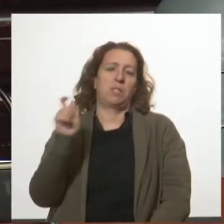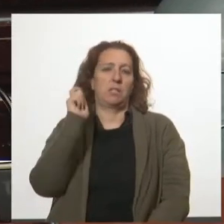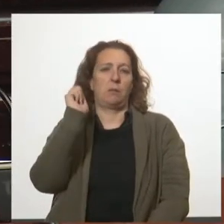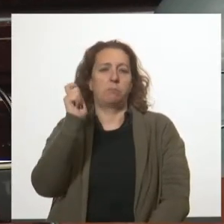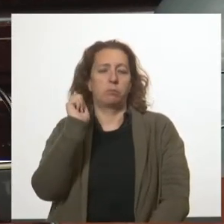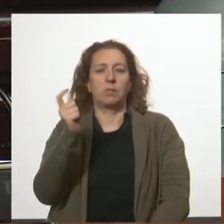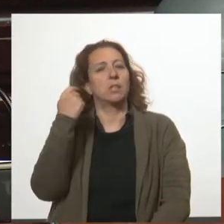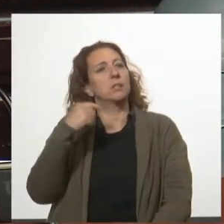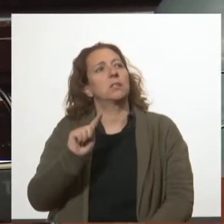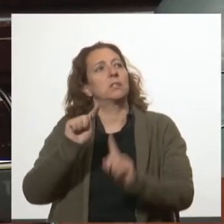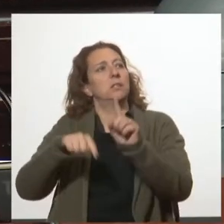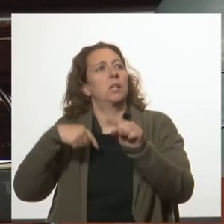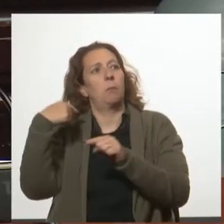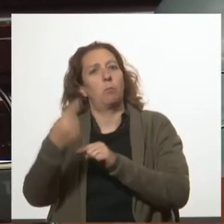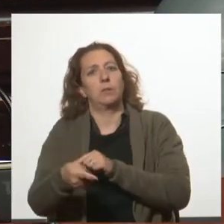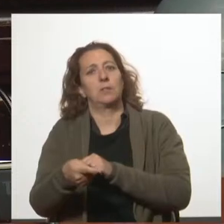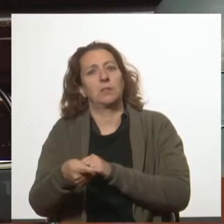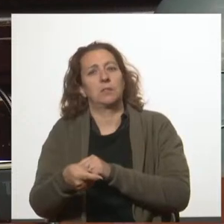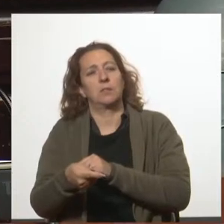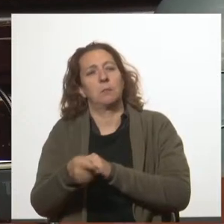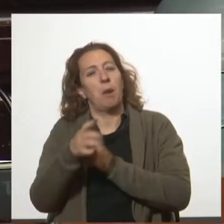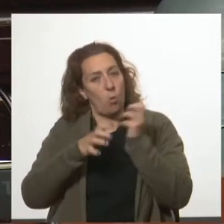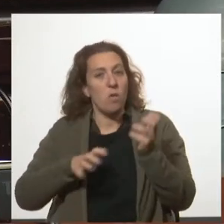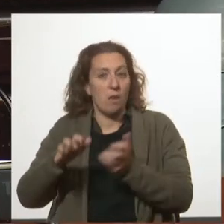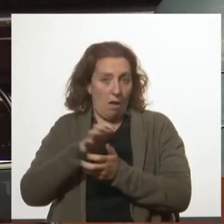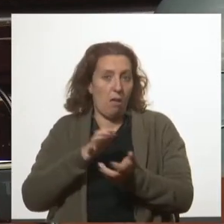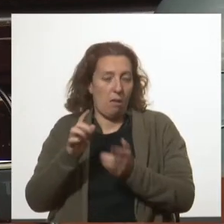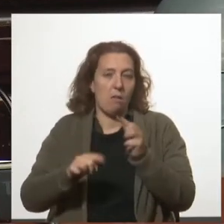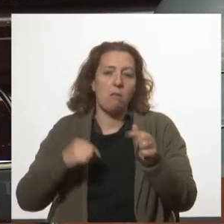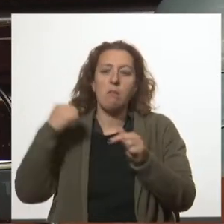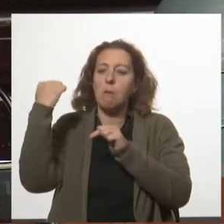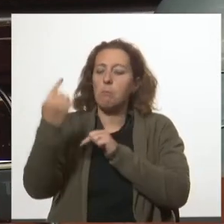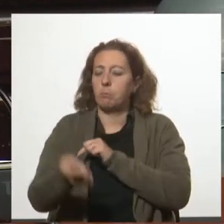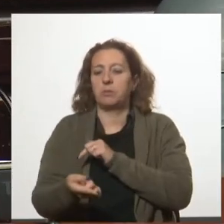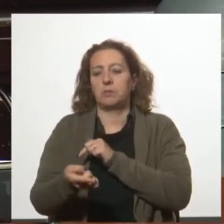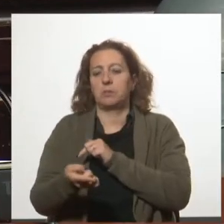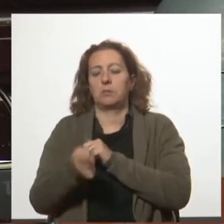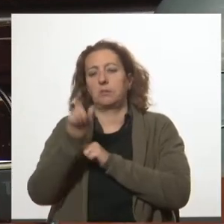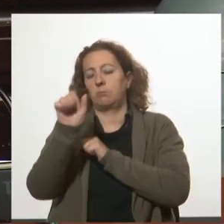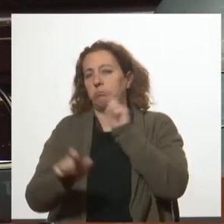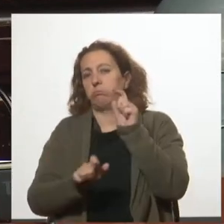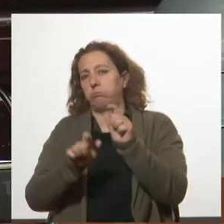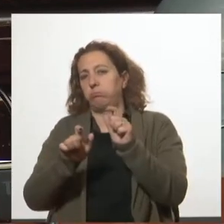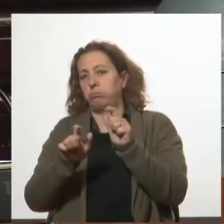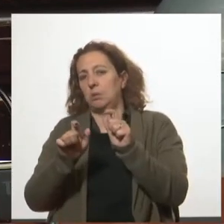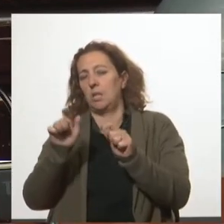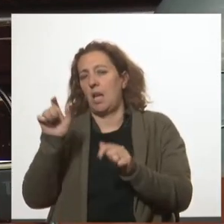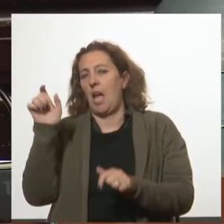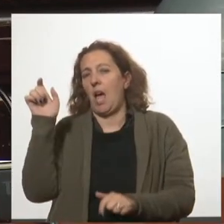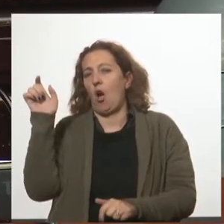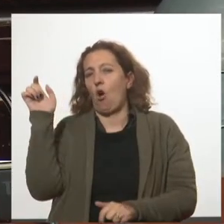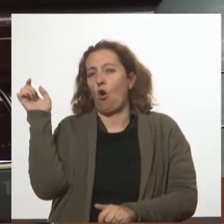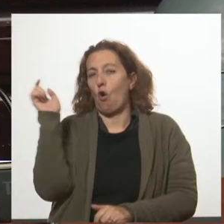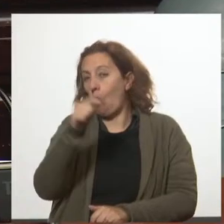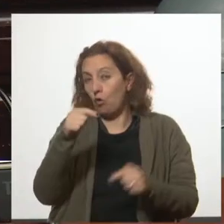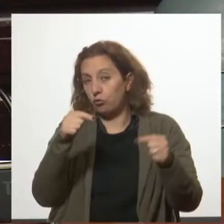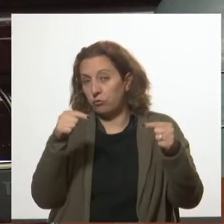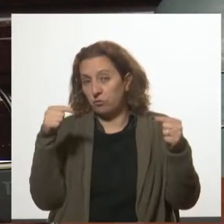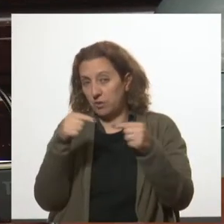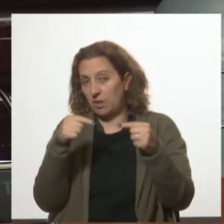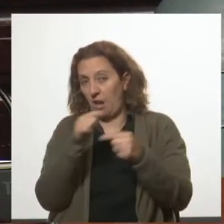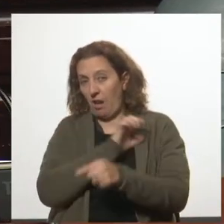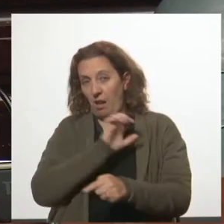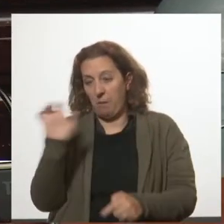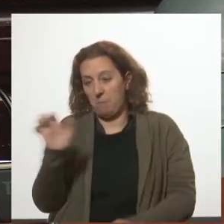y después resulta que quienes atentan contra las empresas públicas somos los que estamos en el